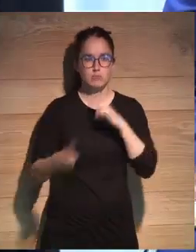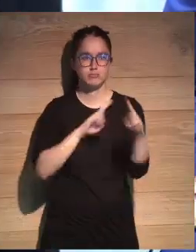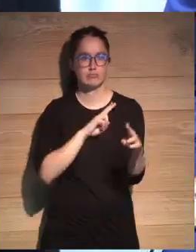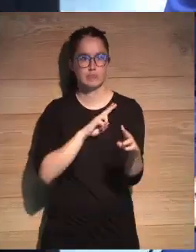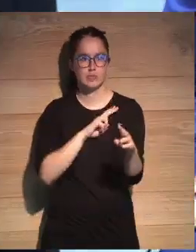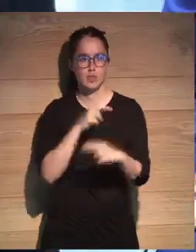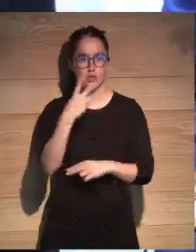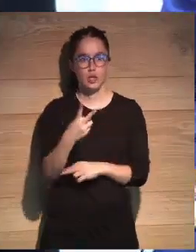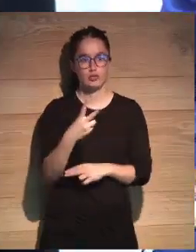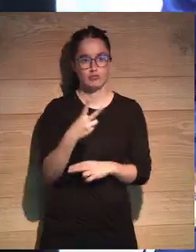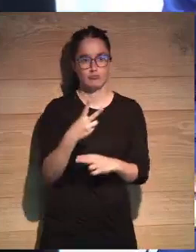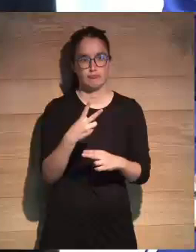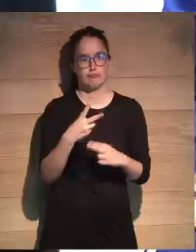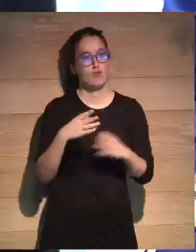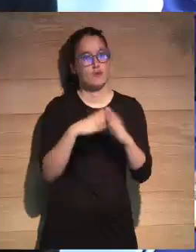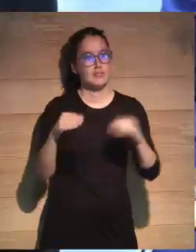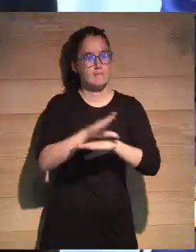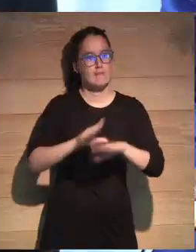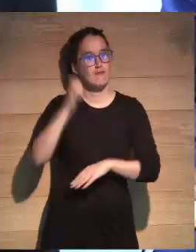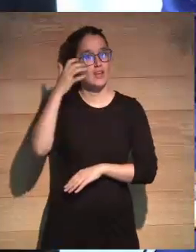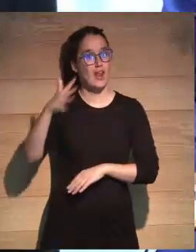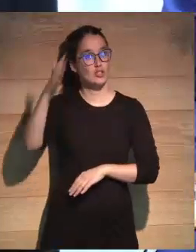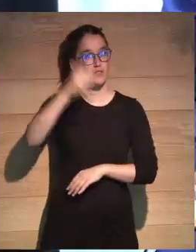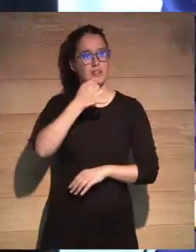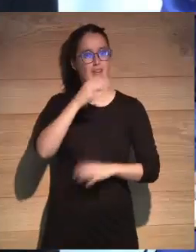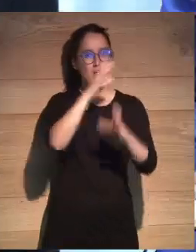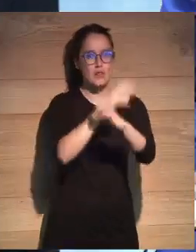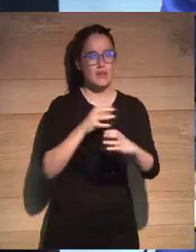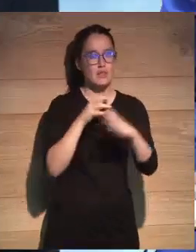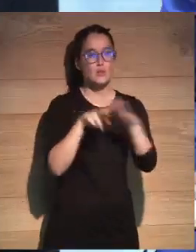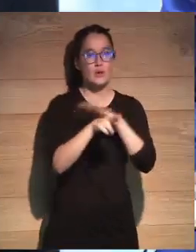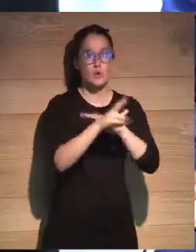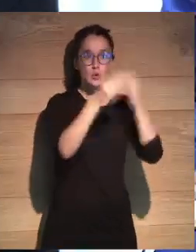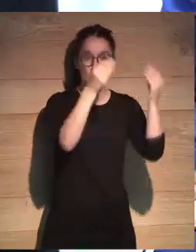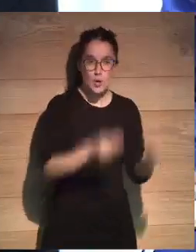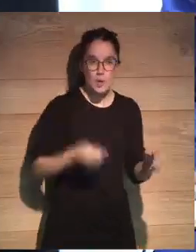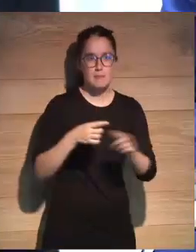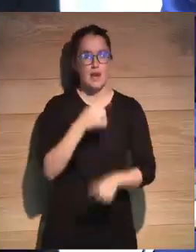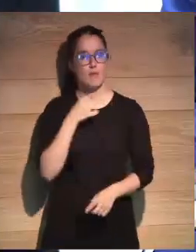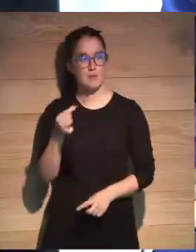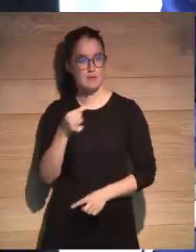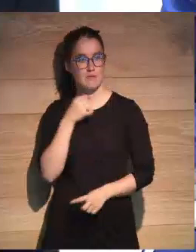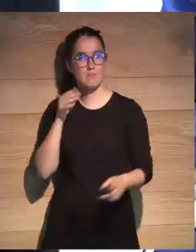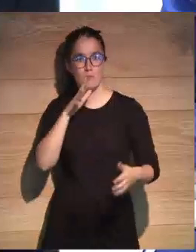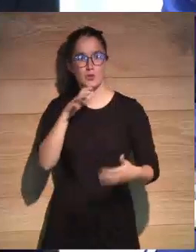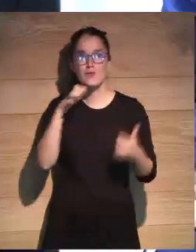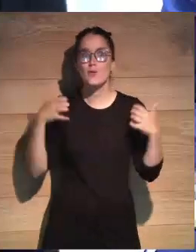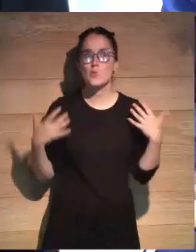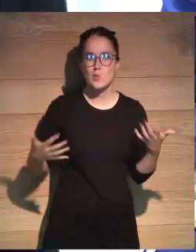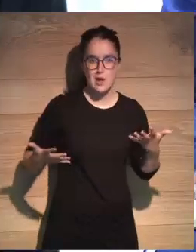ellos dos son licenciados en filosofía, y nos respondieron que la ciencia es un recurso muy bueno para hacer humor,